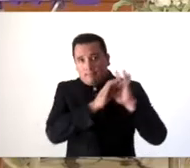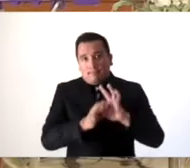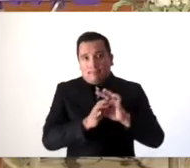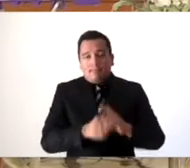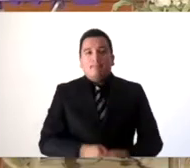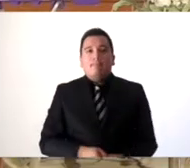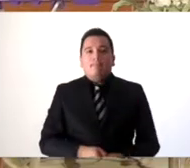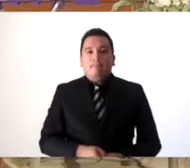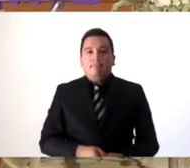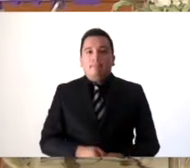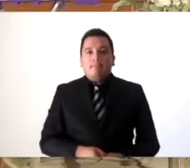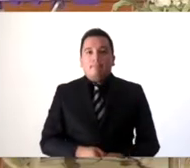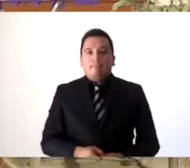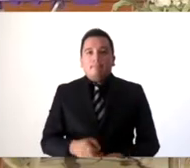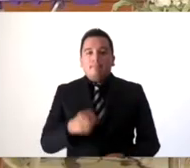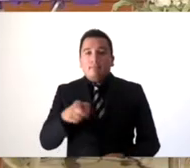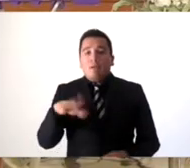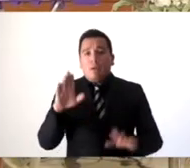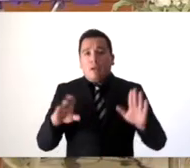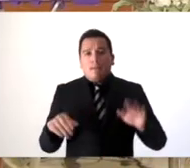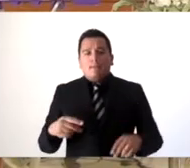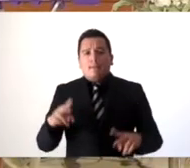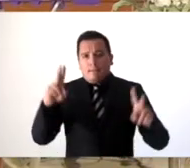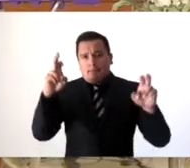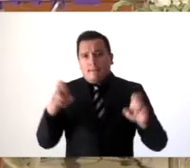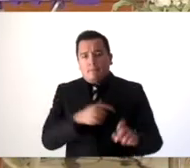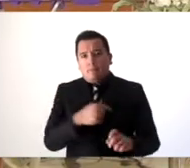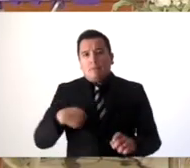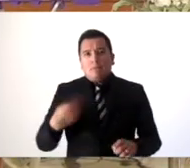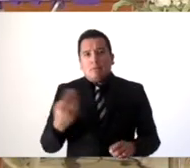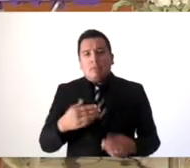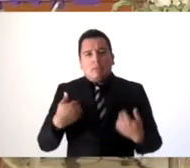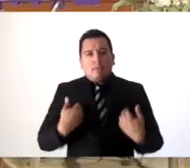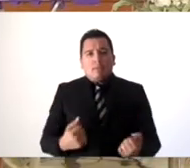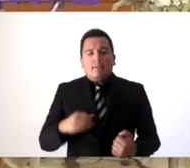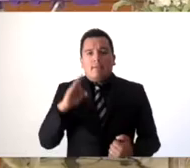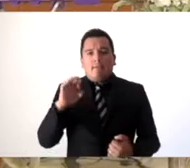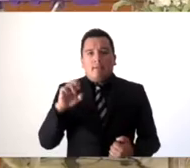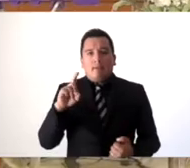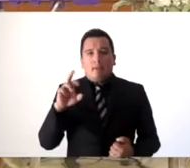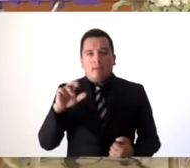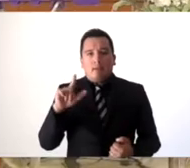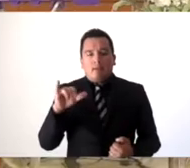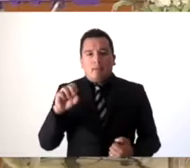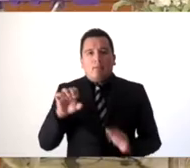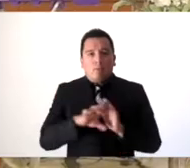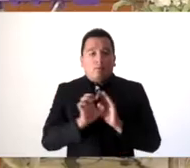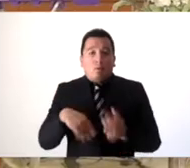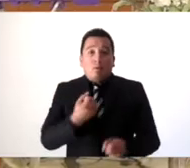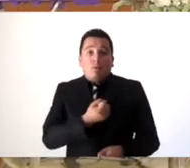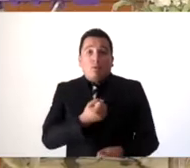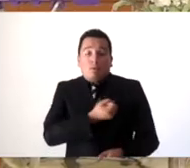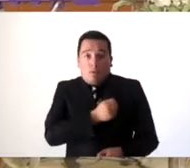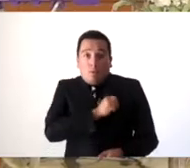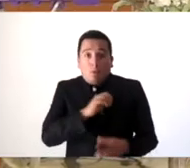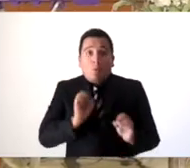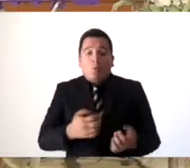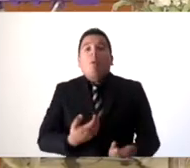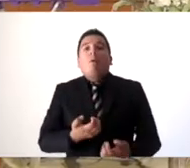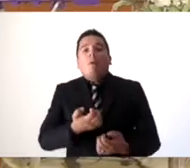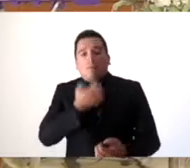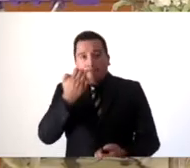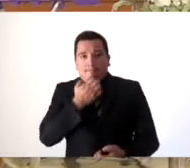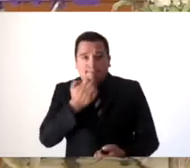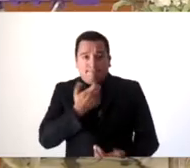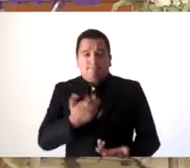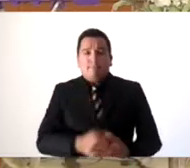no existan materias en las cuales hay ese federalismo en lo administrativo, como es salud, como es educación. Y